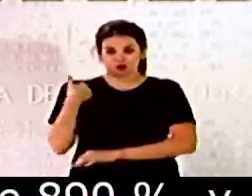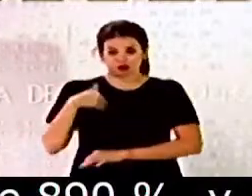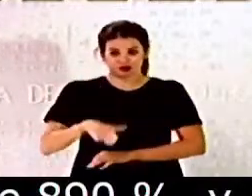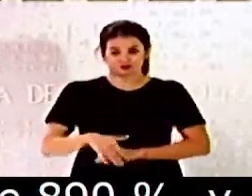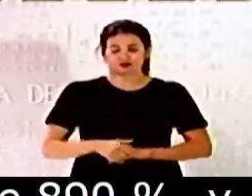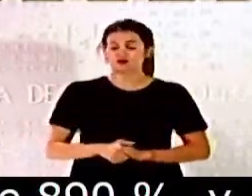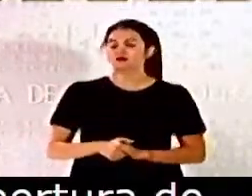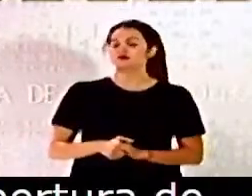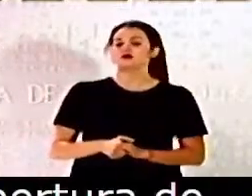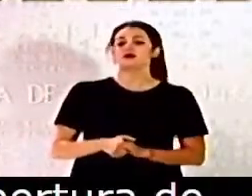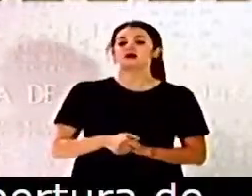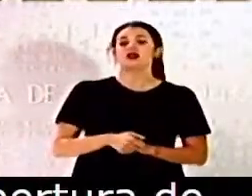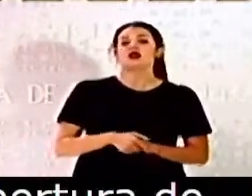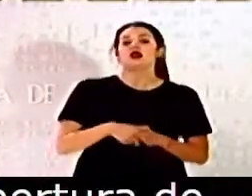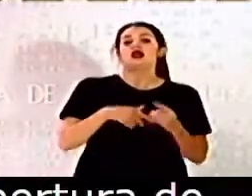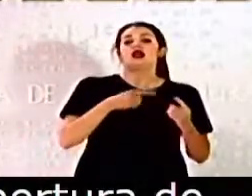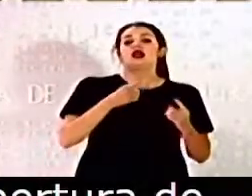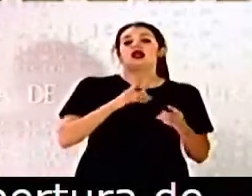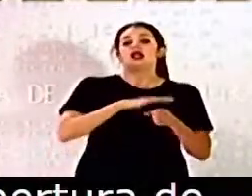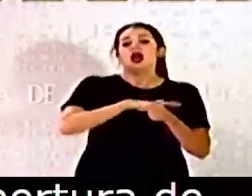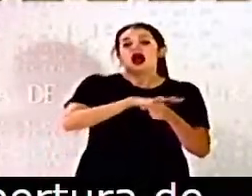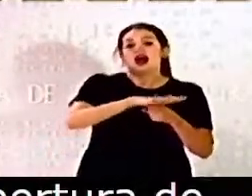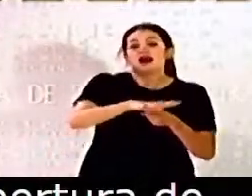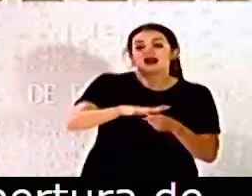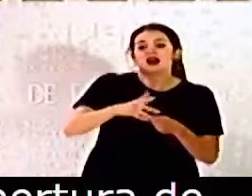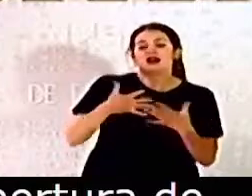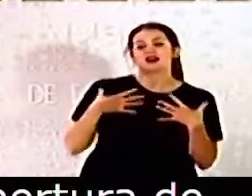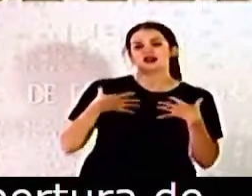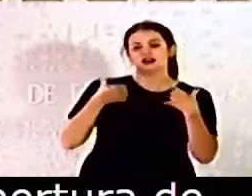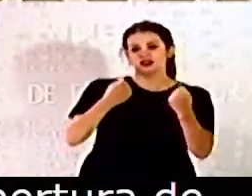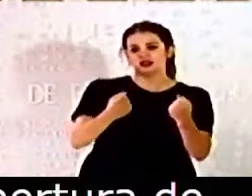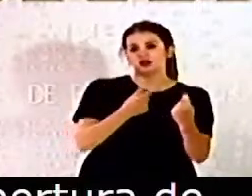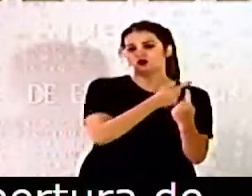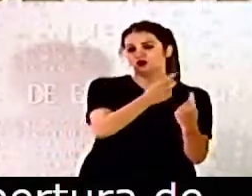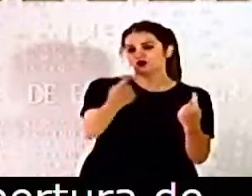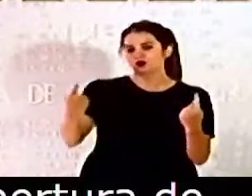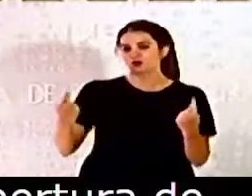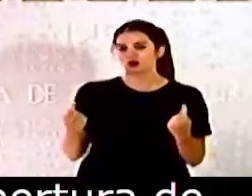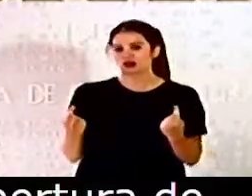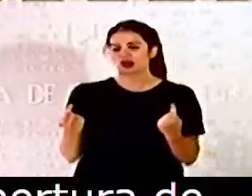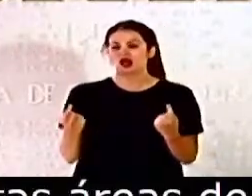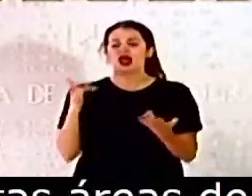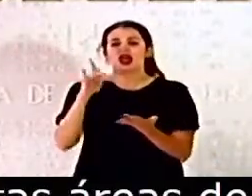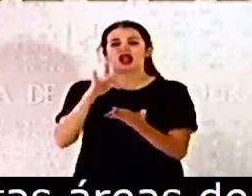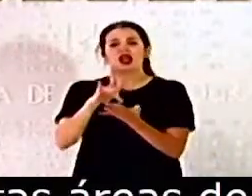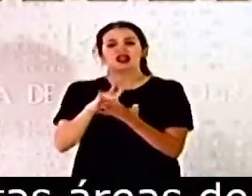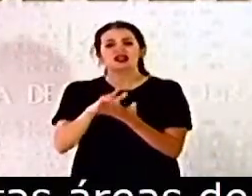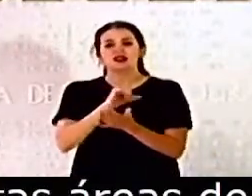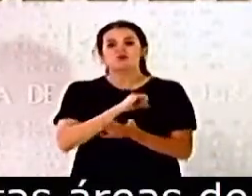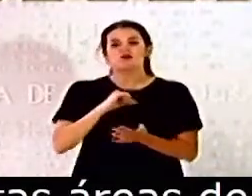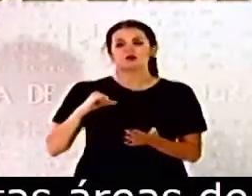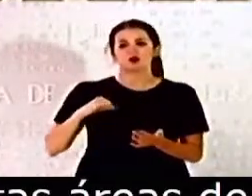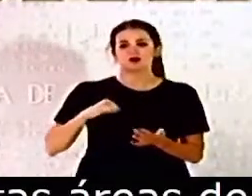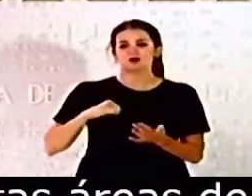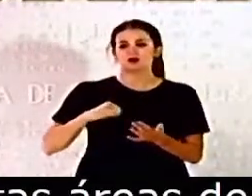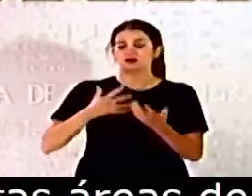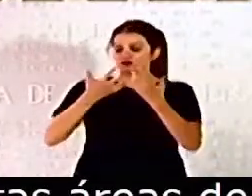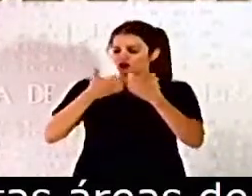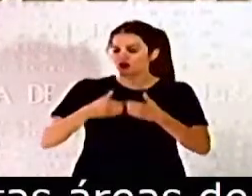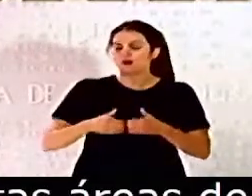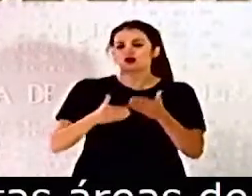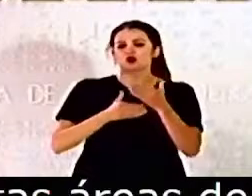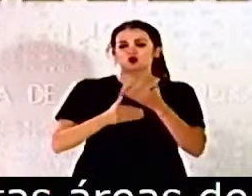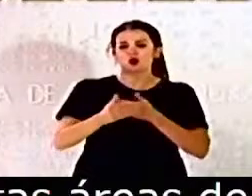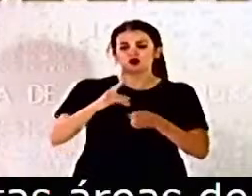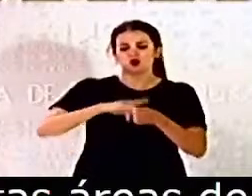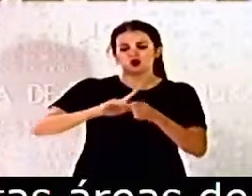desplegando en las distintas áreas de salud y anunciarles que la autocita estará en funcionamiento para el próximo